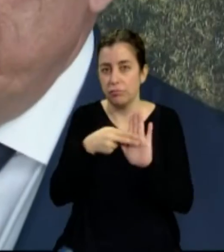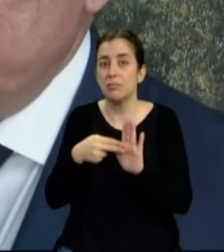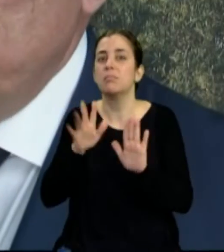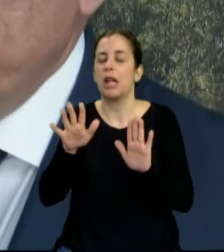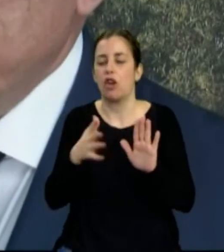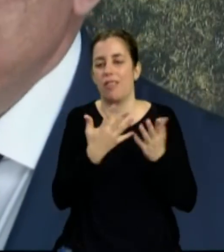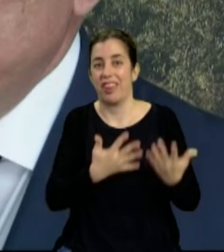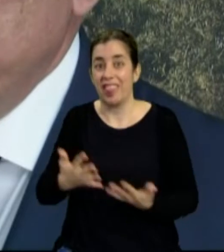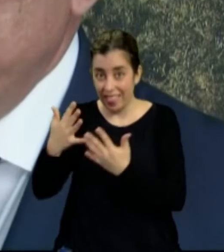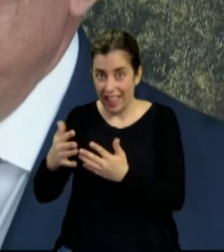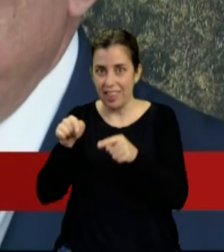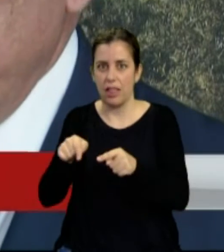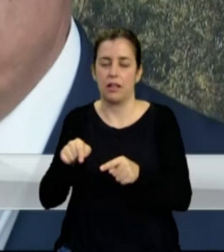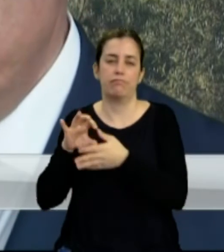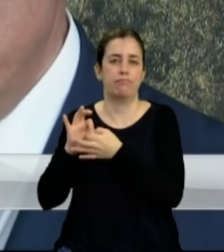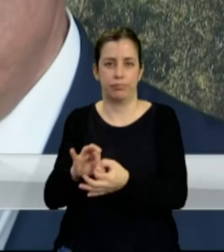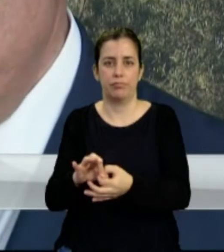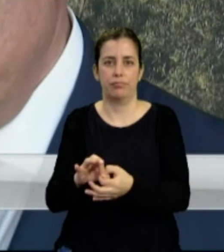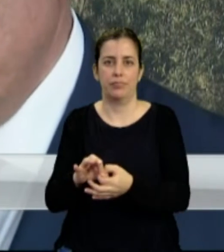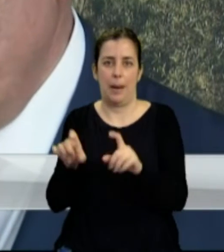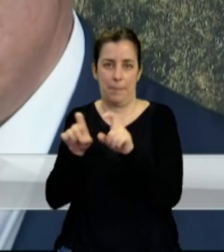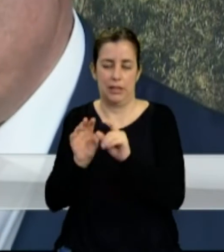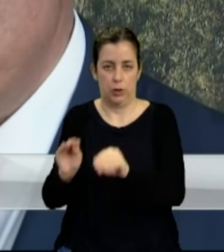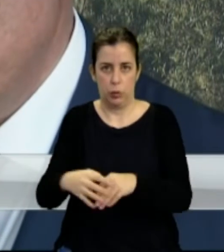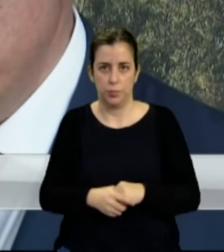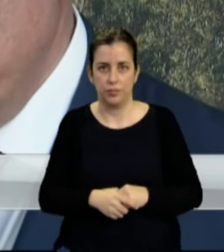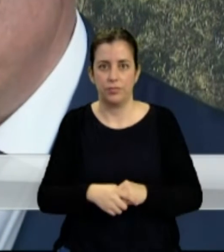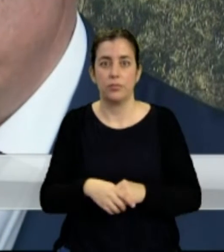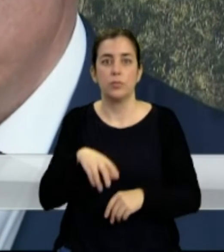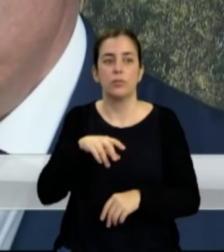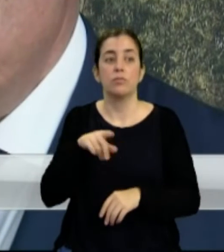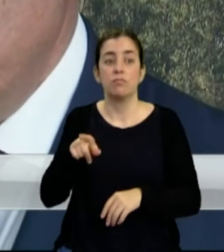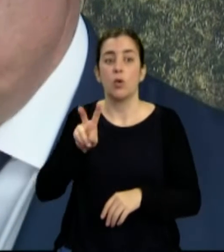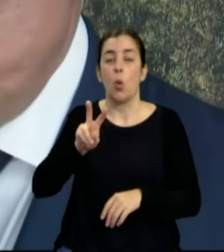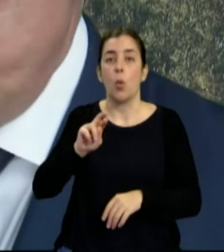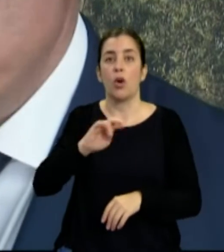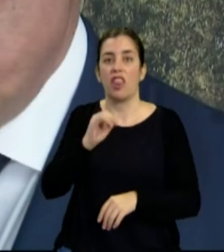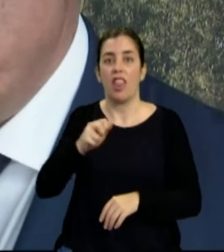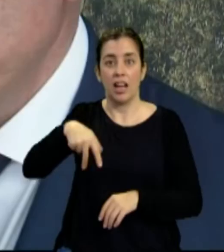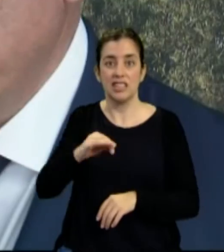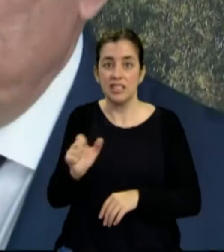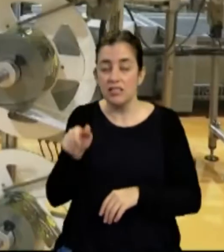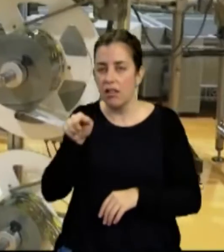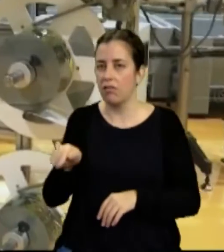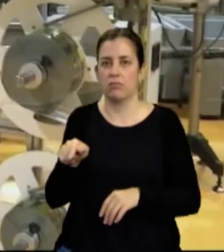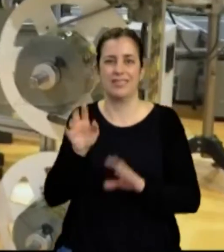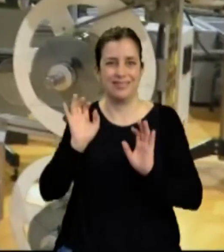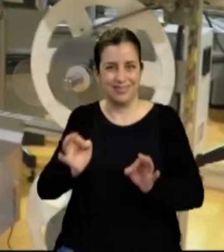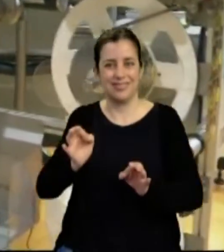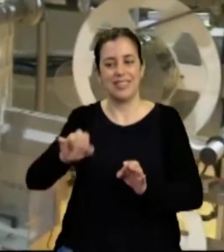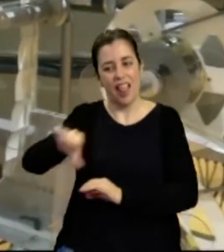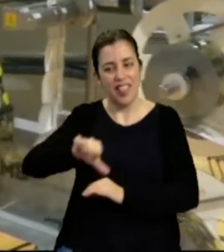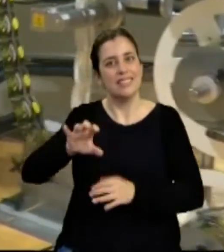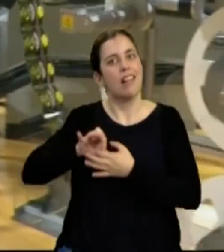Tudela son marcas donde el aceite es genuino navarro, es de aquí, y por supuesto que para los de aquí, y por supuesto